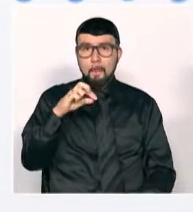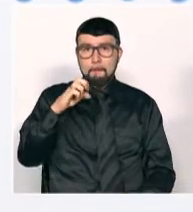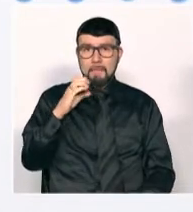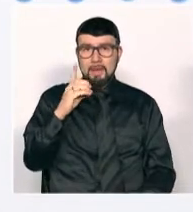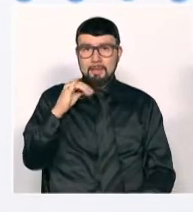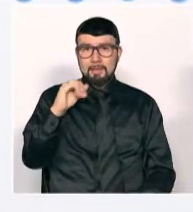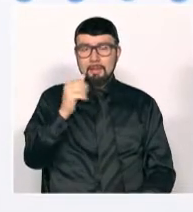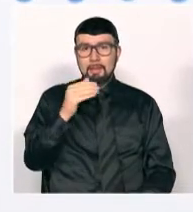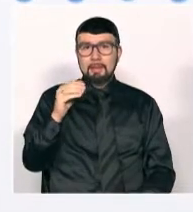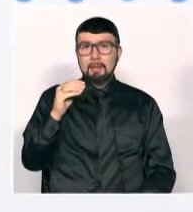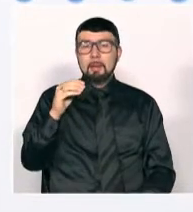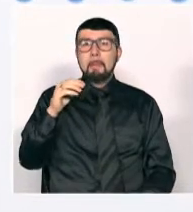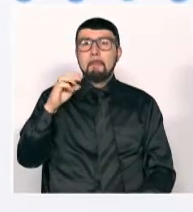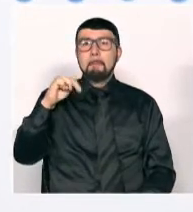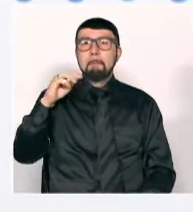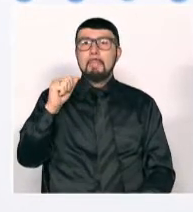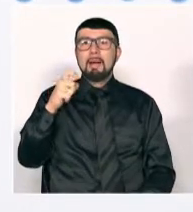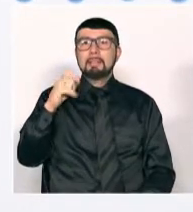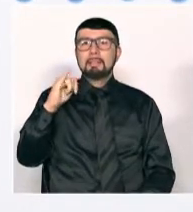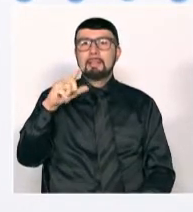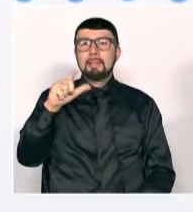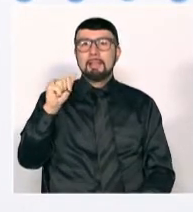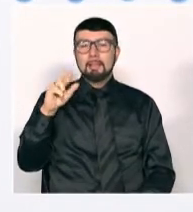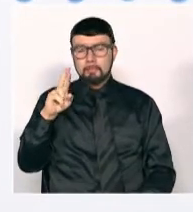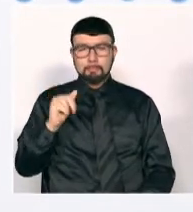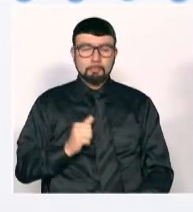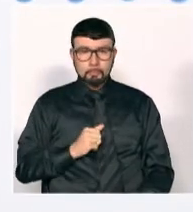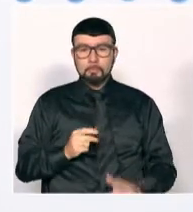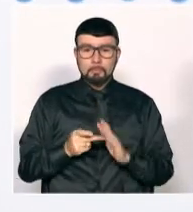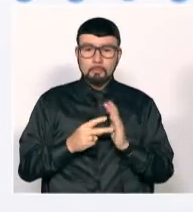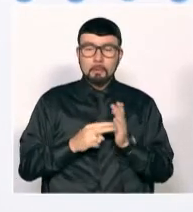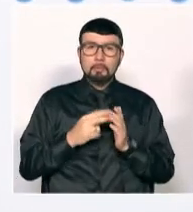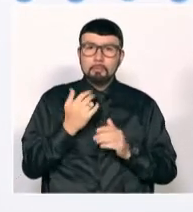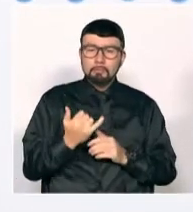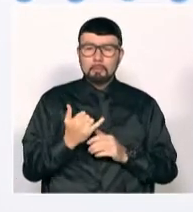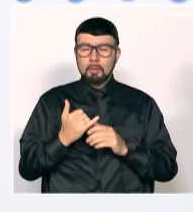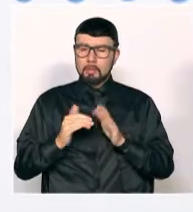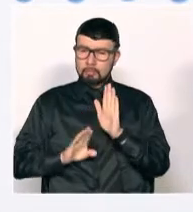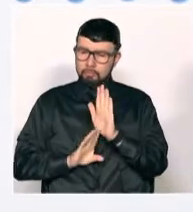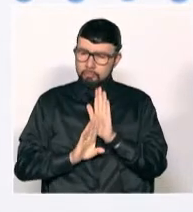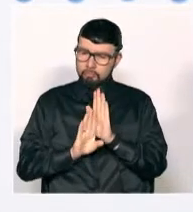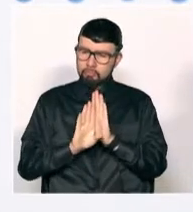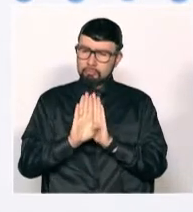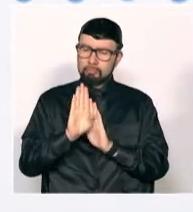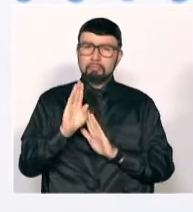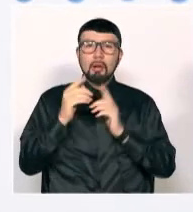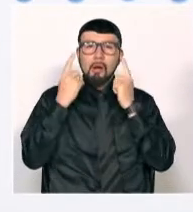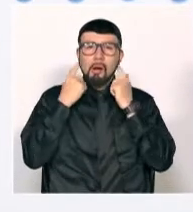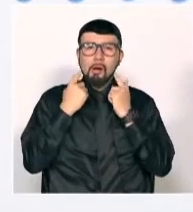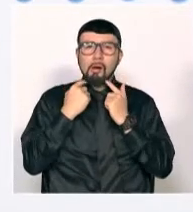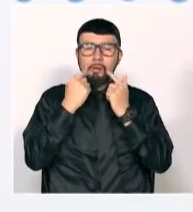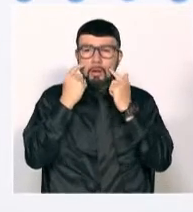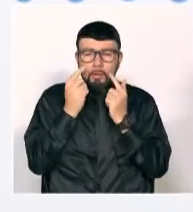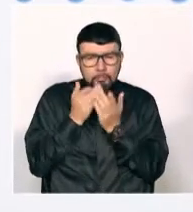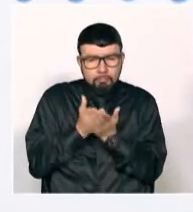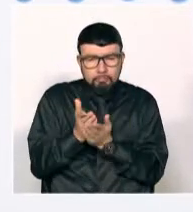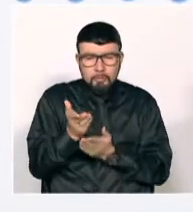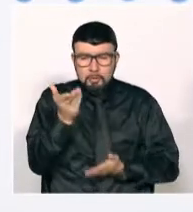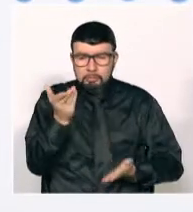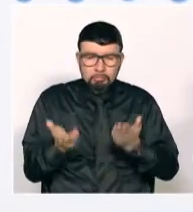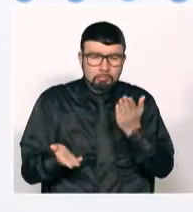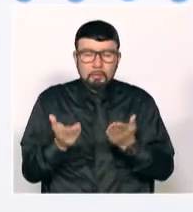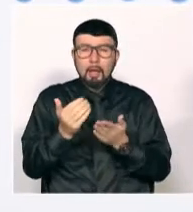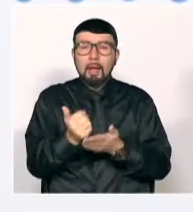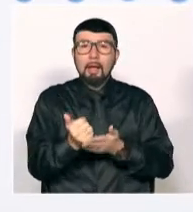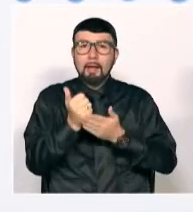decir orto, derecho, pedia, crecimiento, un crecimiento equilibrado y que nos ayude